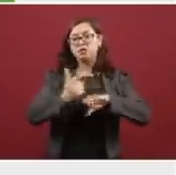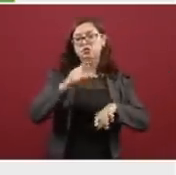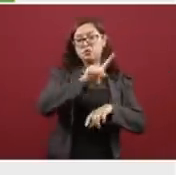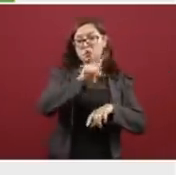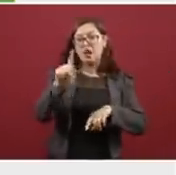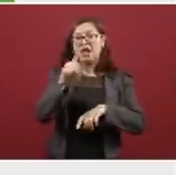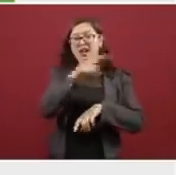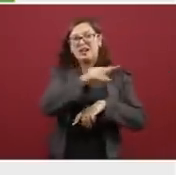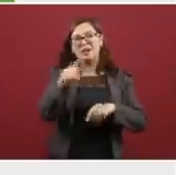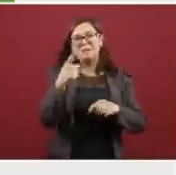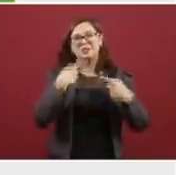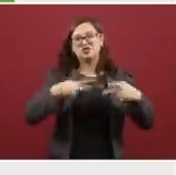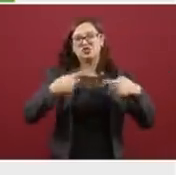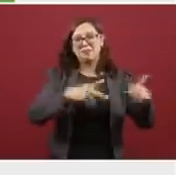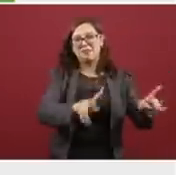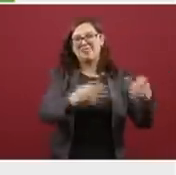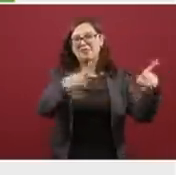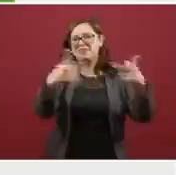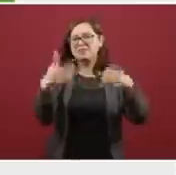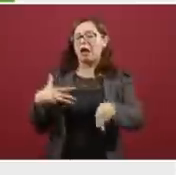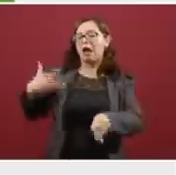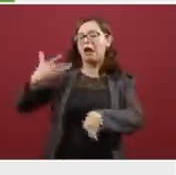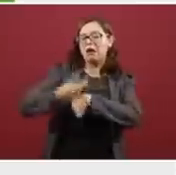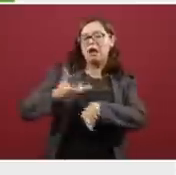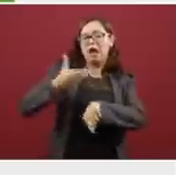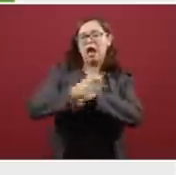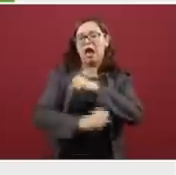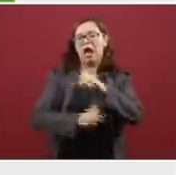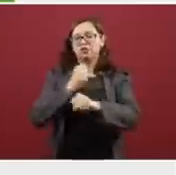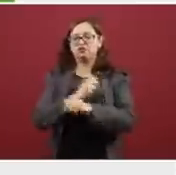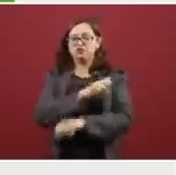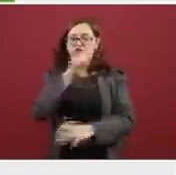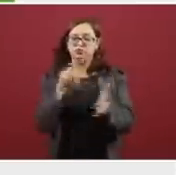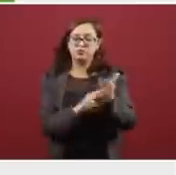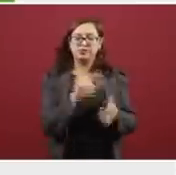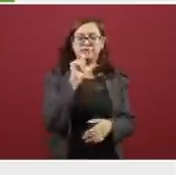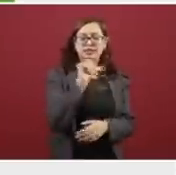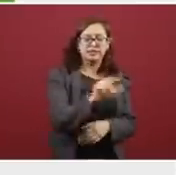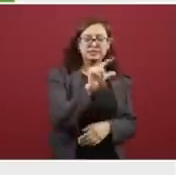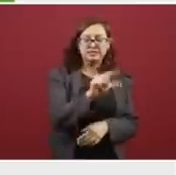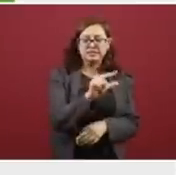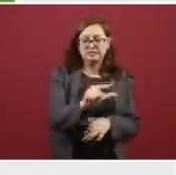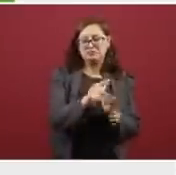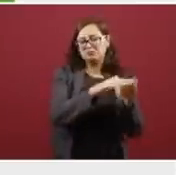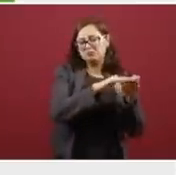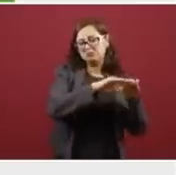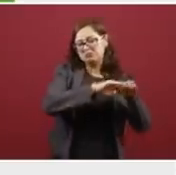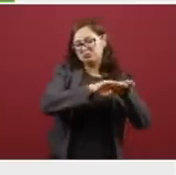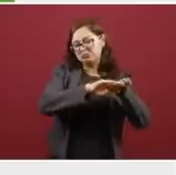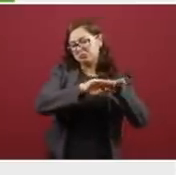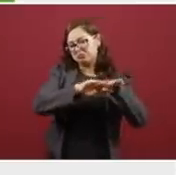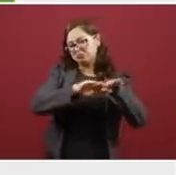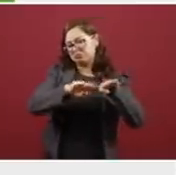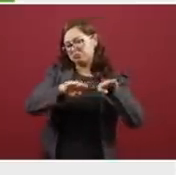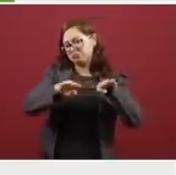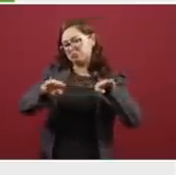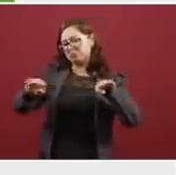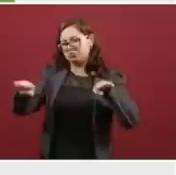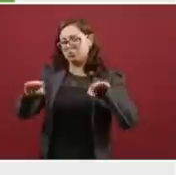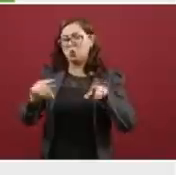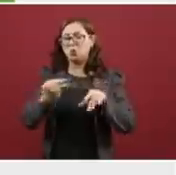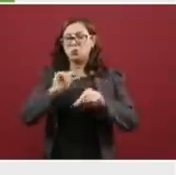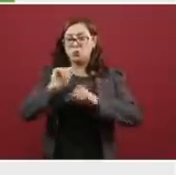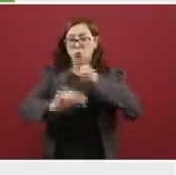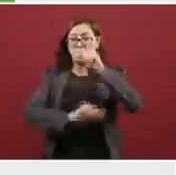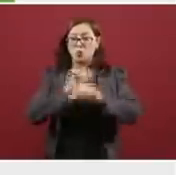si ustedes ven de 2017 el margen tuvo un comportamiento más o menos similar y se